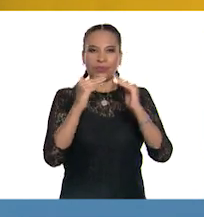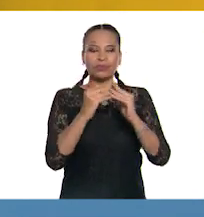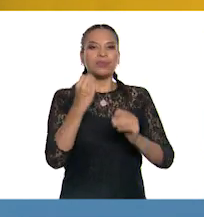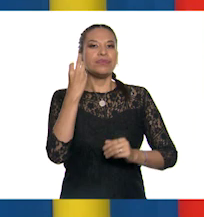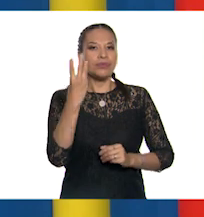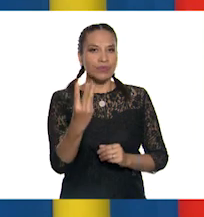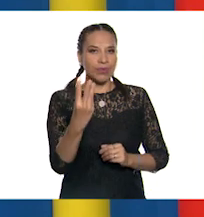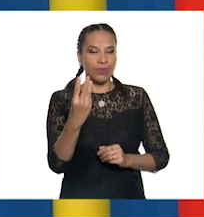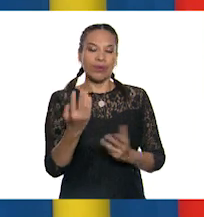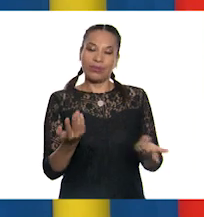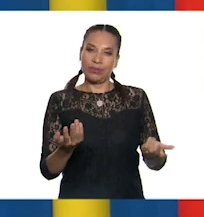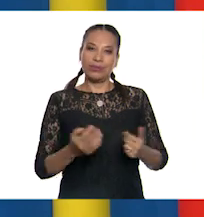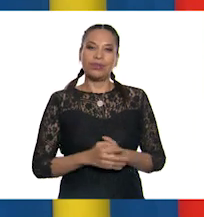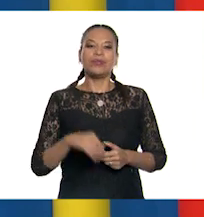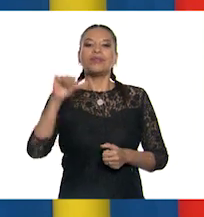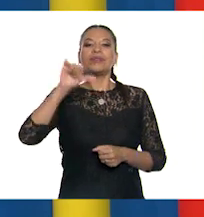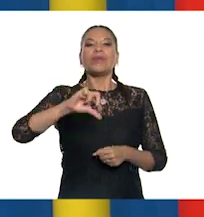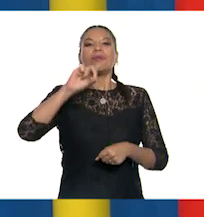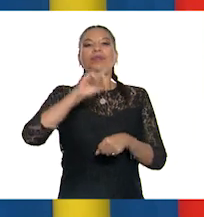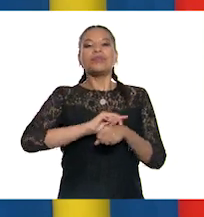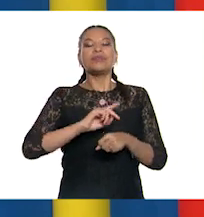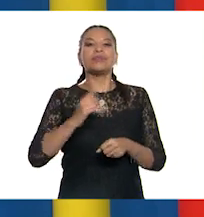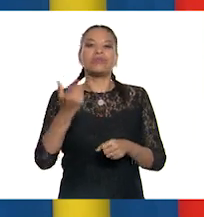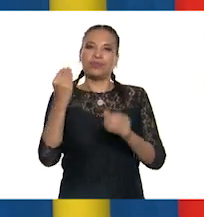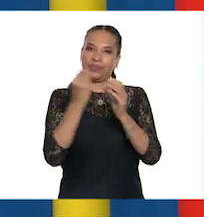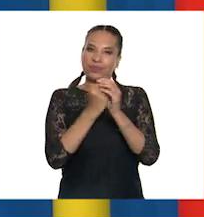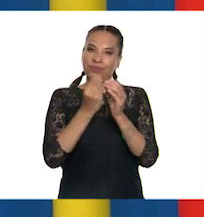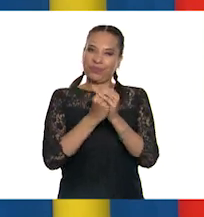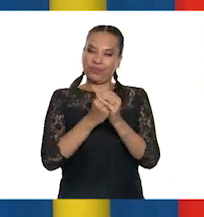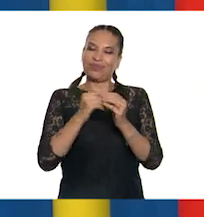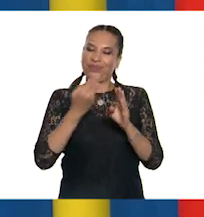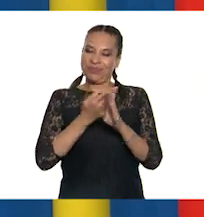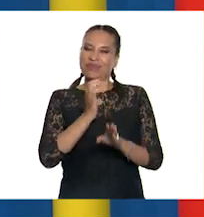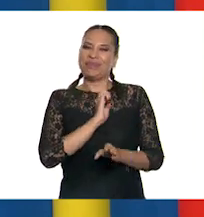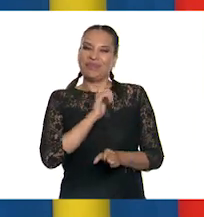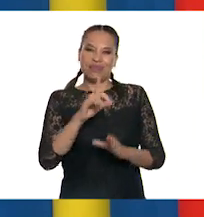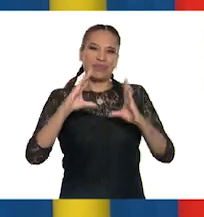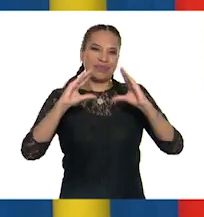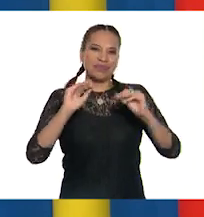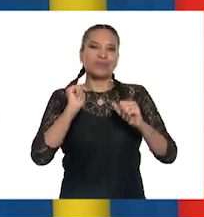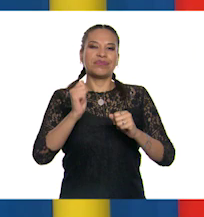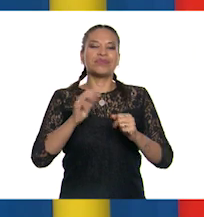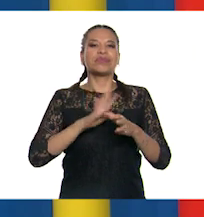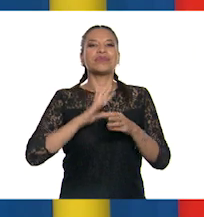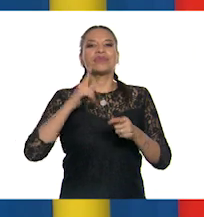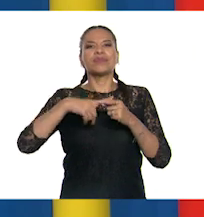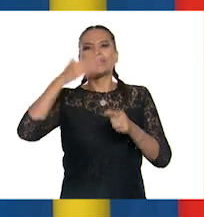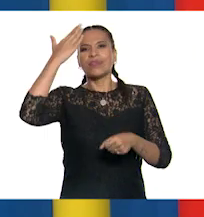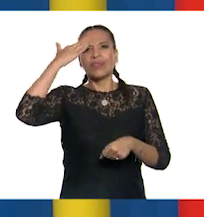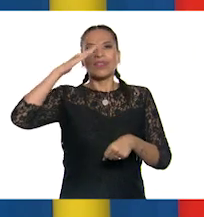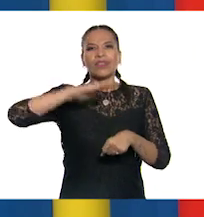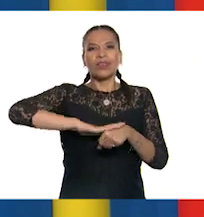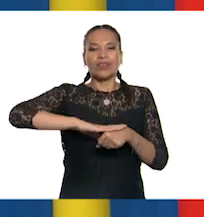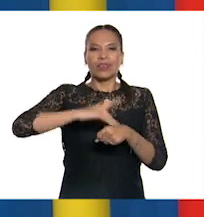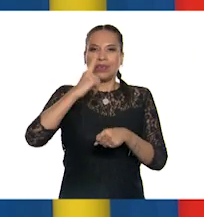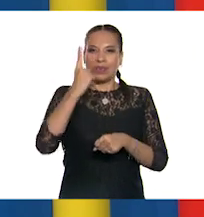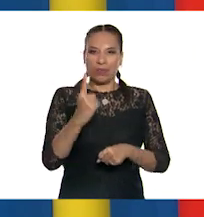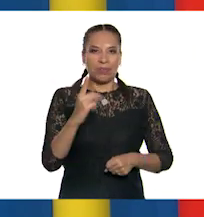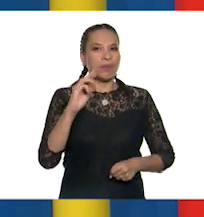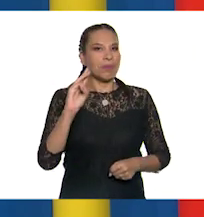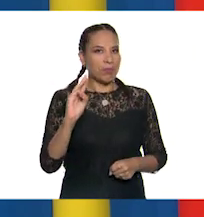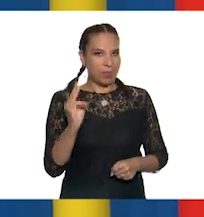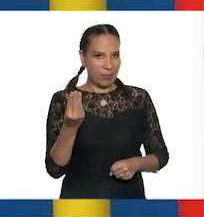3. Así es, y el día de hoy vamos a tener una clase muy especial relacionada con la conmemoración del 1 de